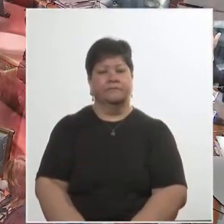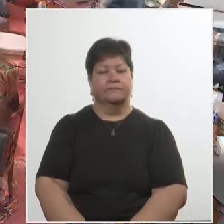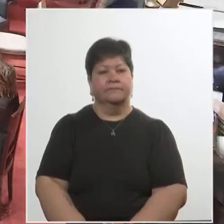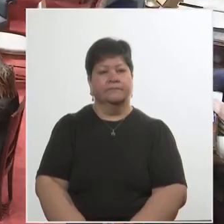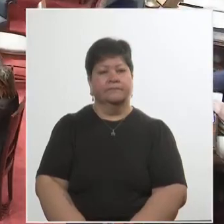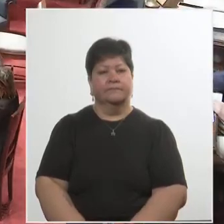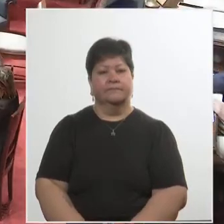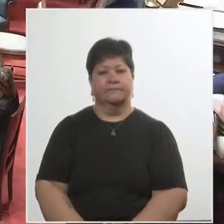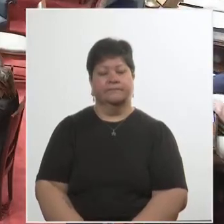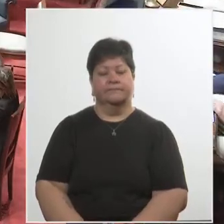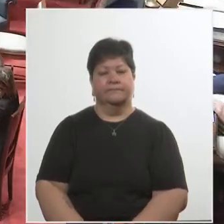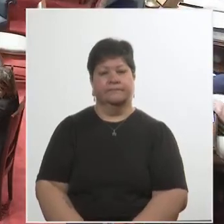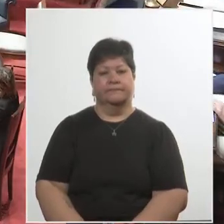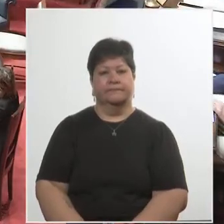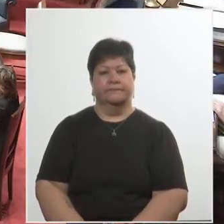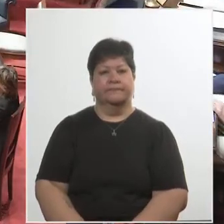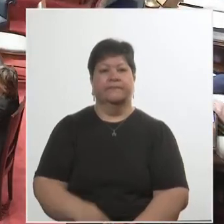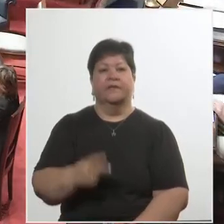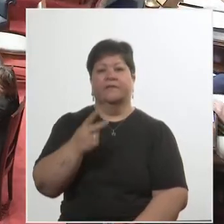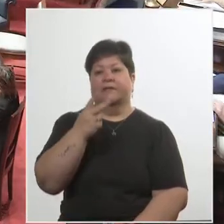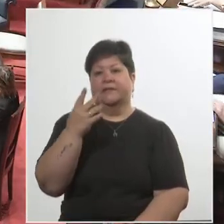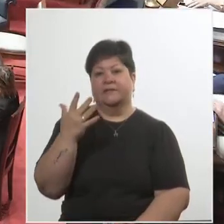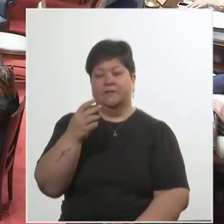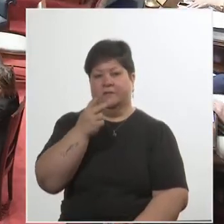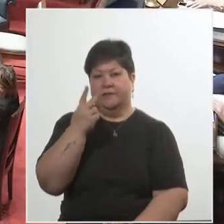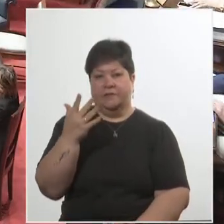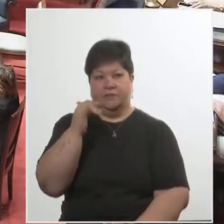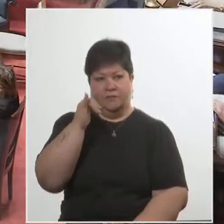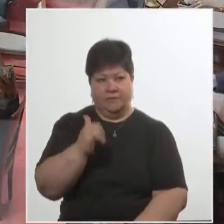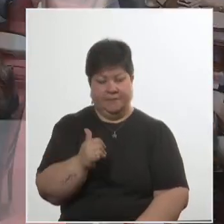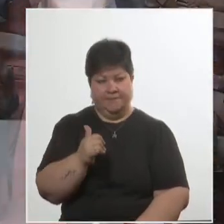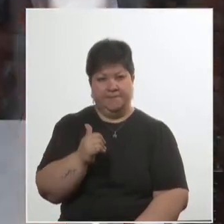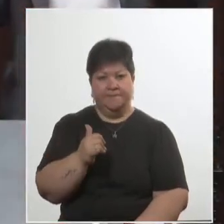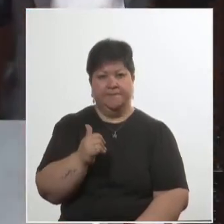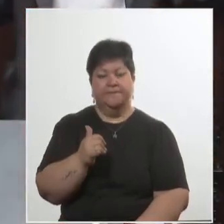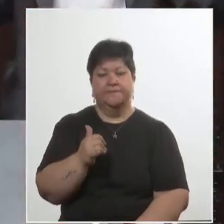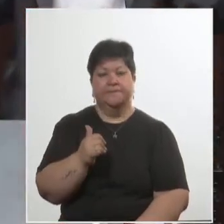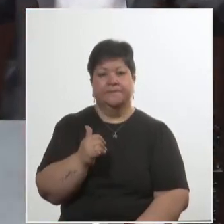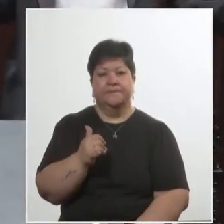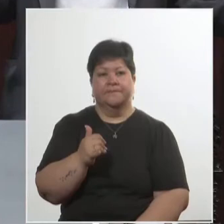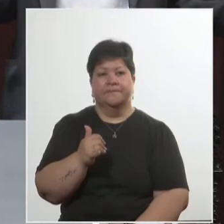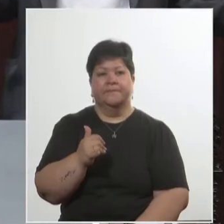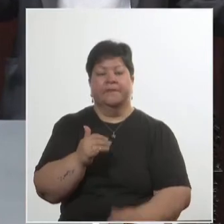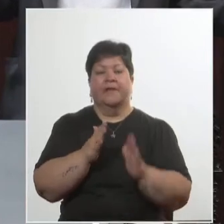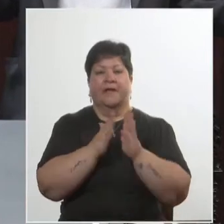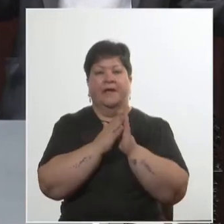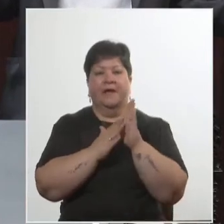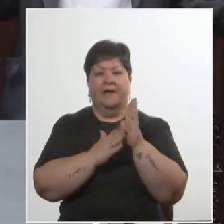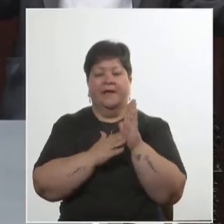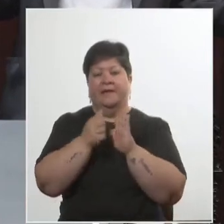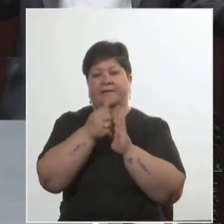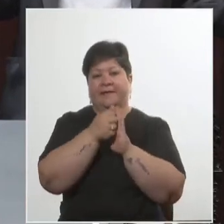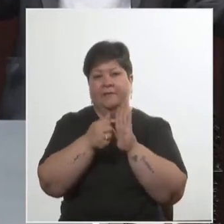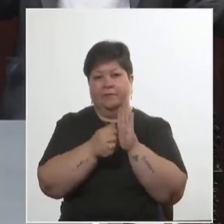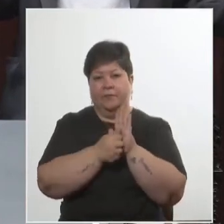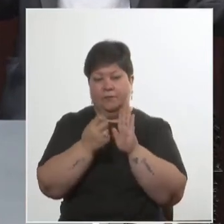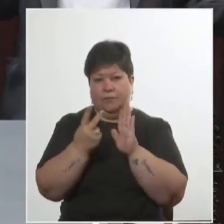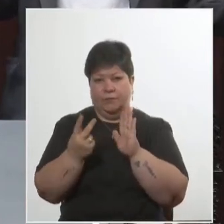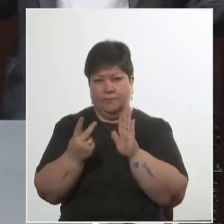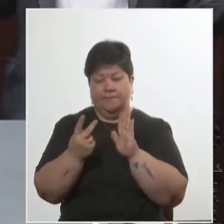25 25 en 25 afirmativo consta de dos artículos